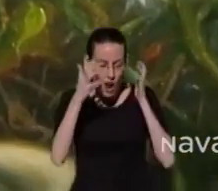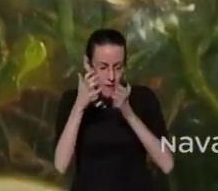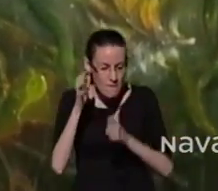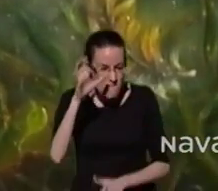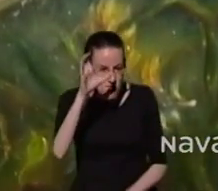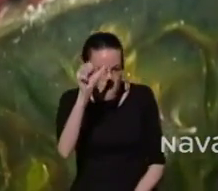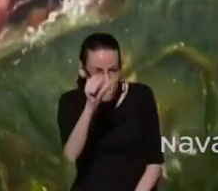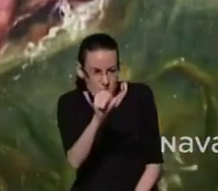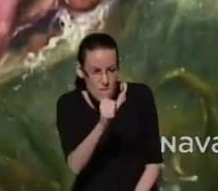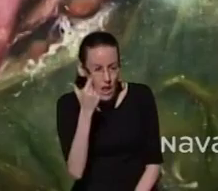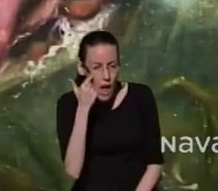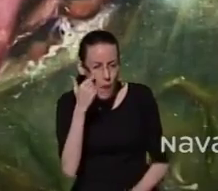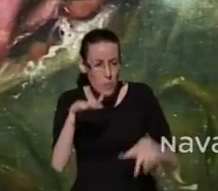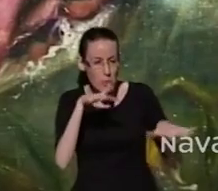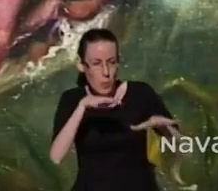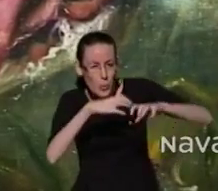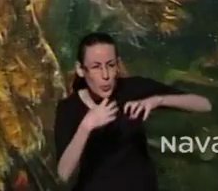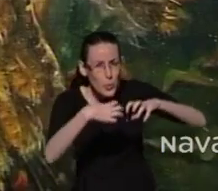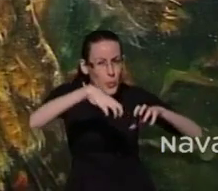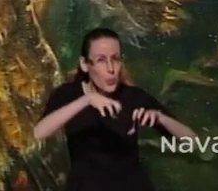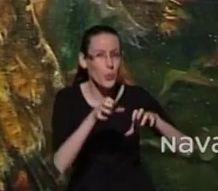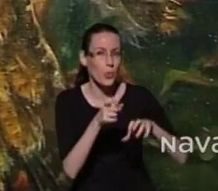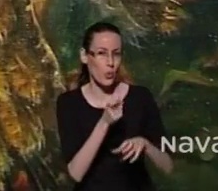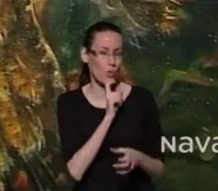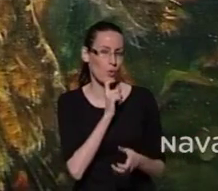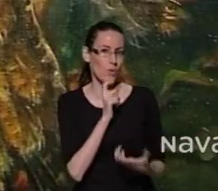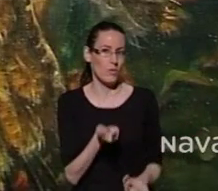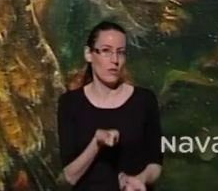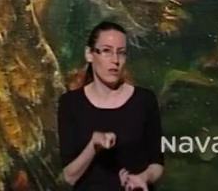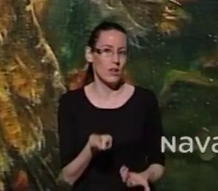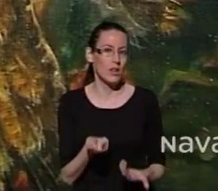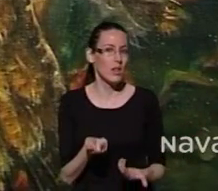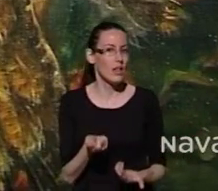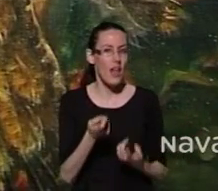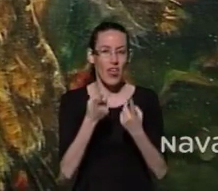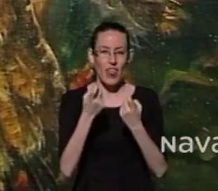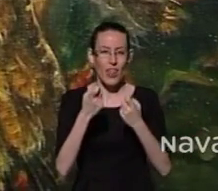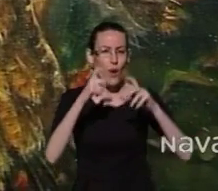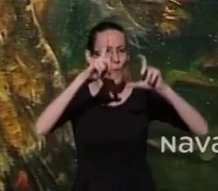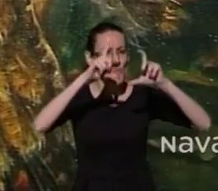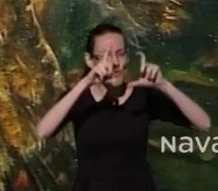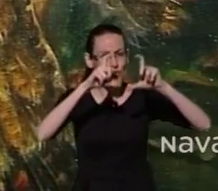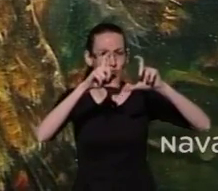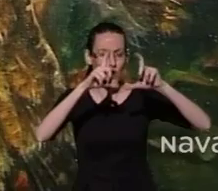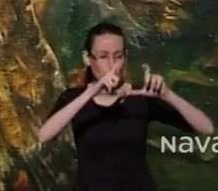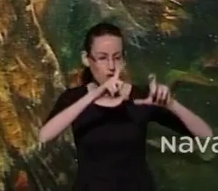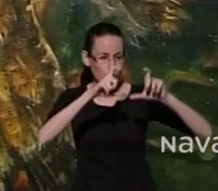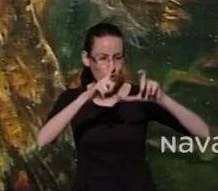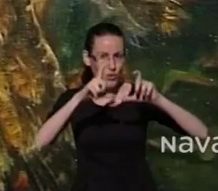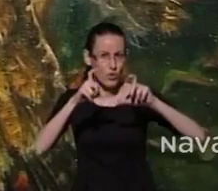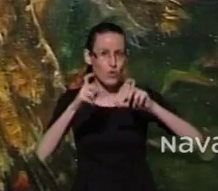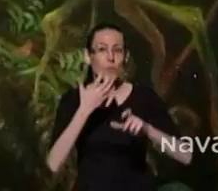los movimientos, y de hecho para hacer un cuadro cinegético, pues tiro así como muchísimas fotos a un perro. Por